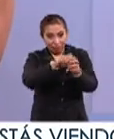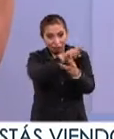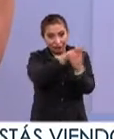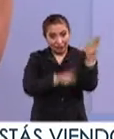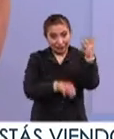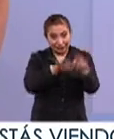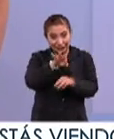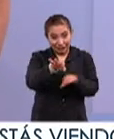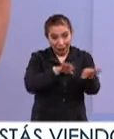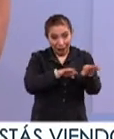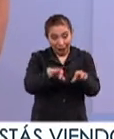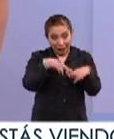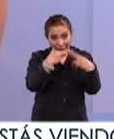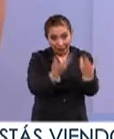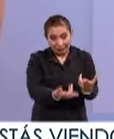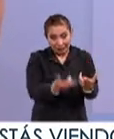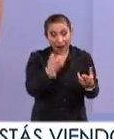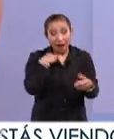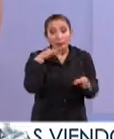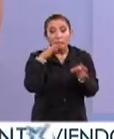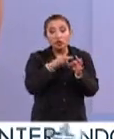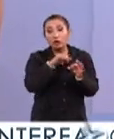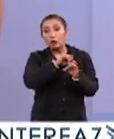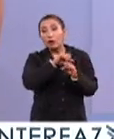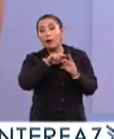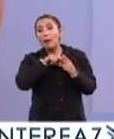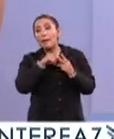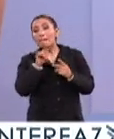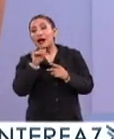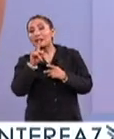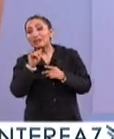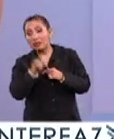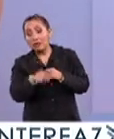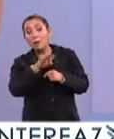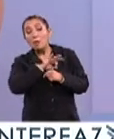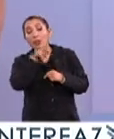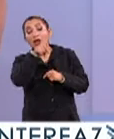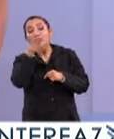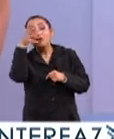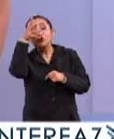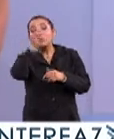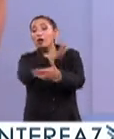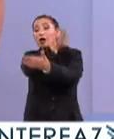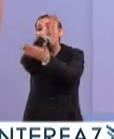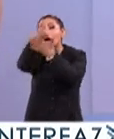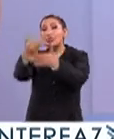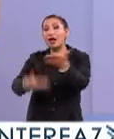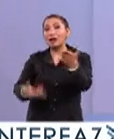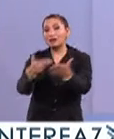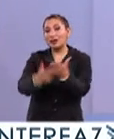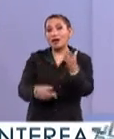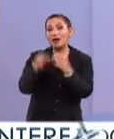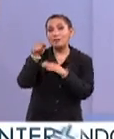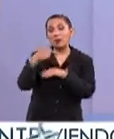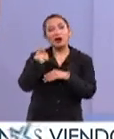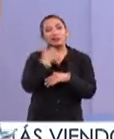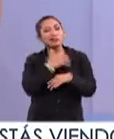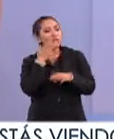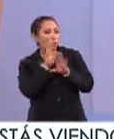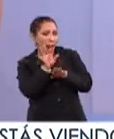de trabajar en la revista Punto de Partida también tendrán la posibilidad de asistir a los talleres que ellos